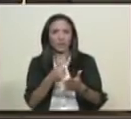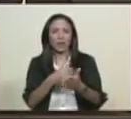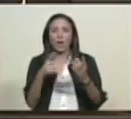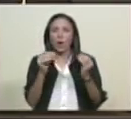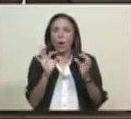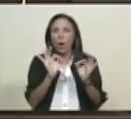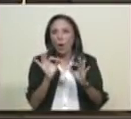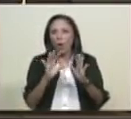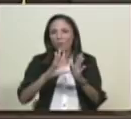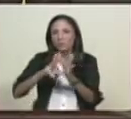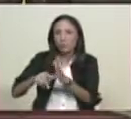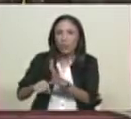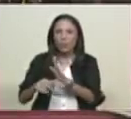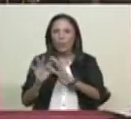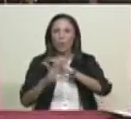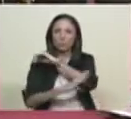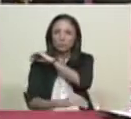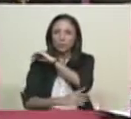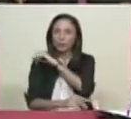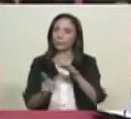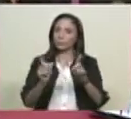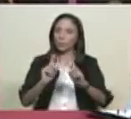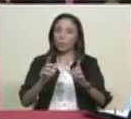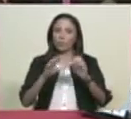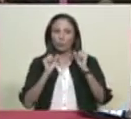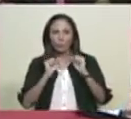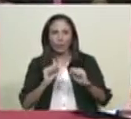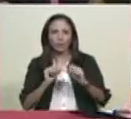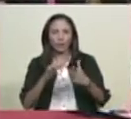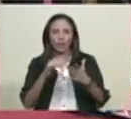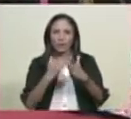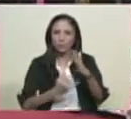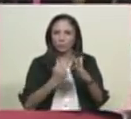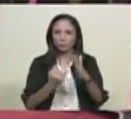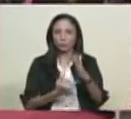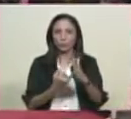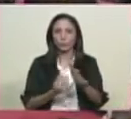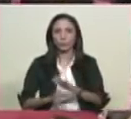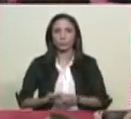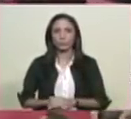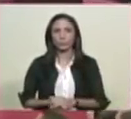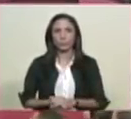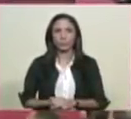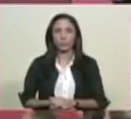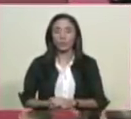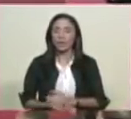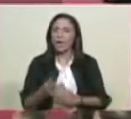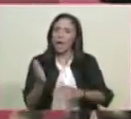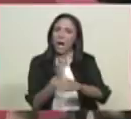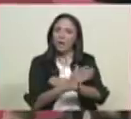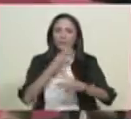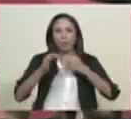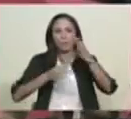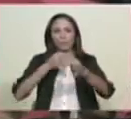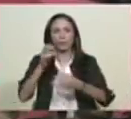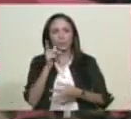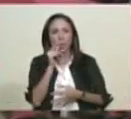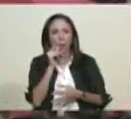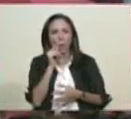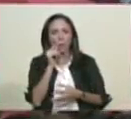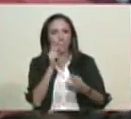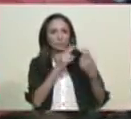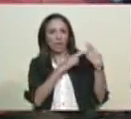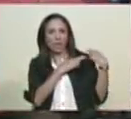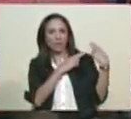Cuando uno se pone a revisar, como lo ha hecho el presidente Michael Moreno, el